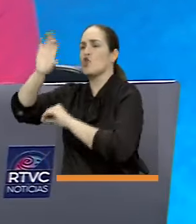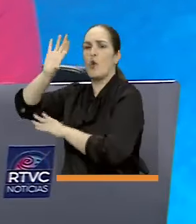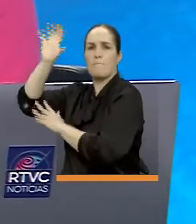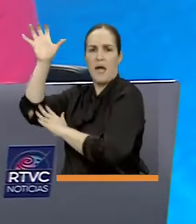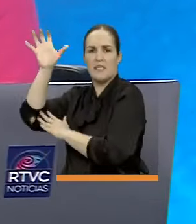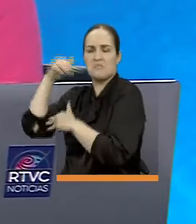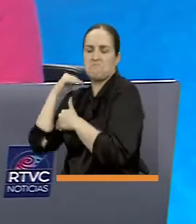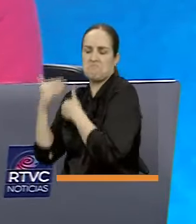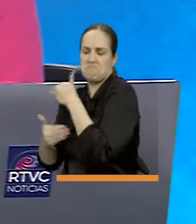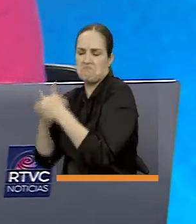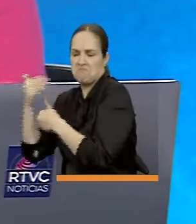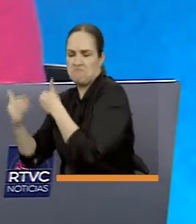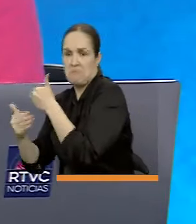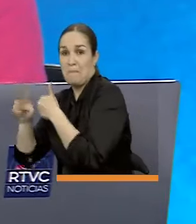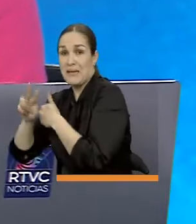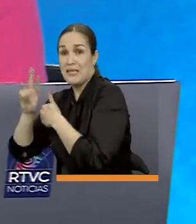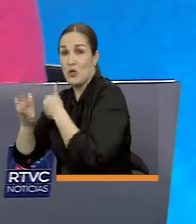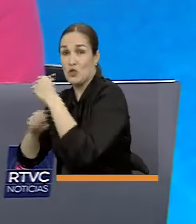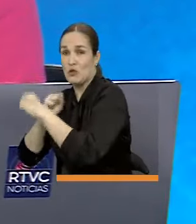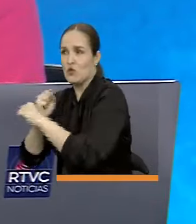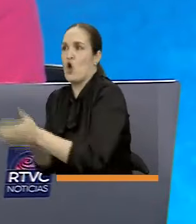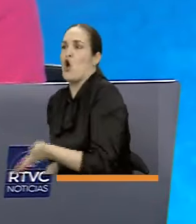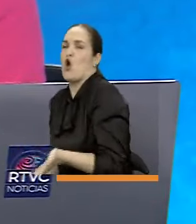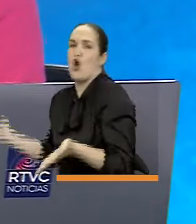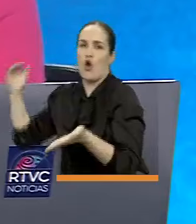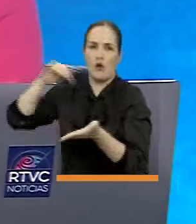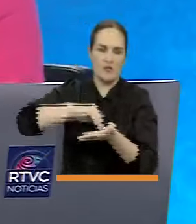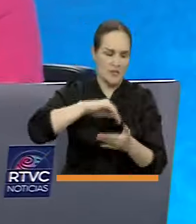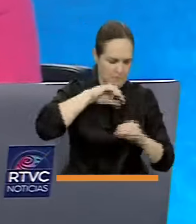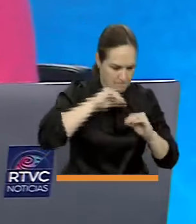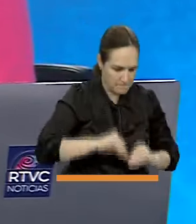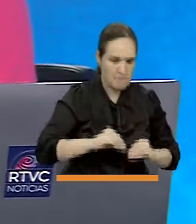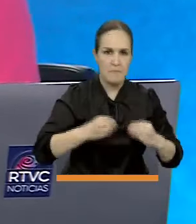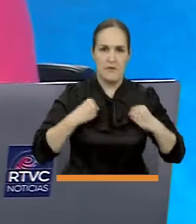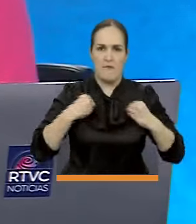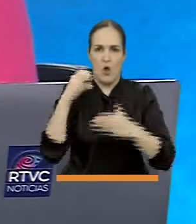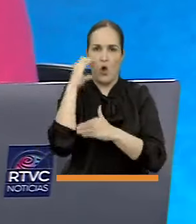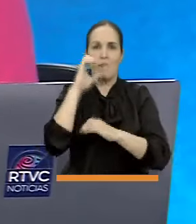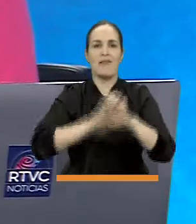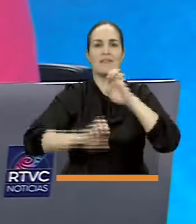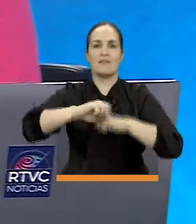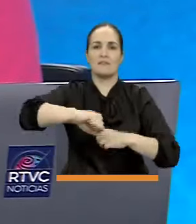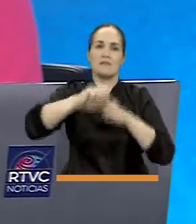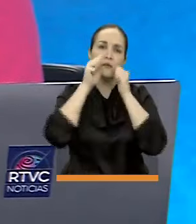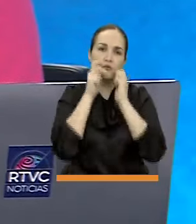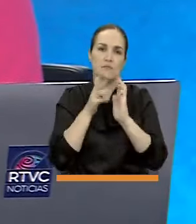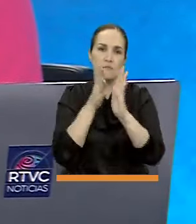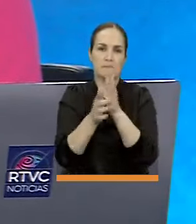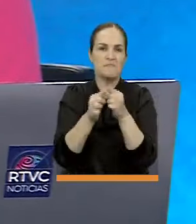defendiendo los derechos humanos Johana niño Muy buenas tardes qué más le dijo esta mujer